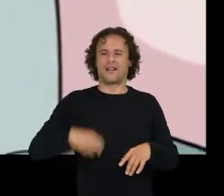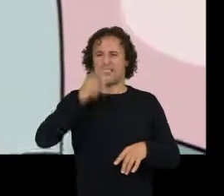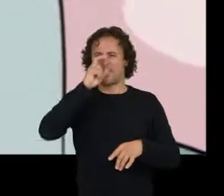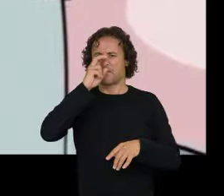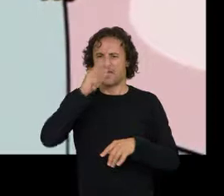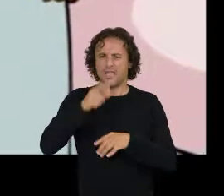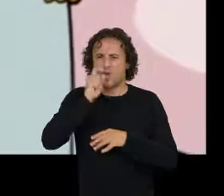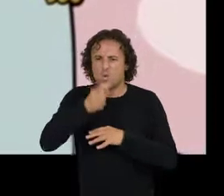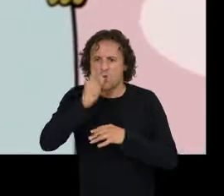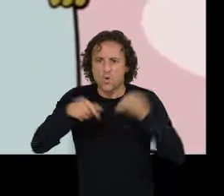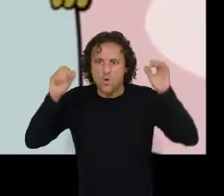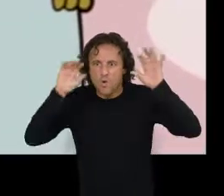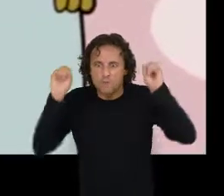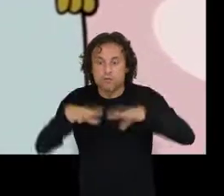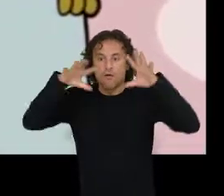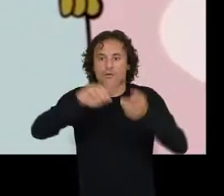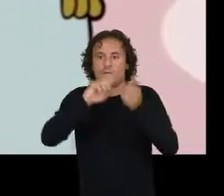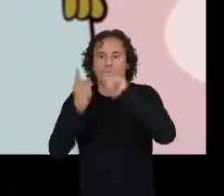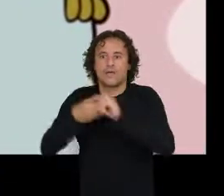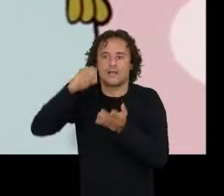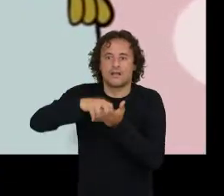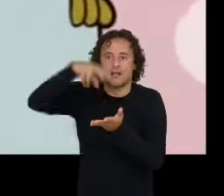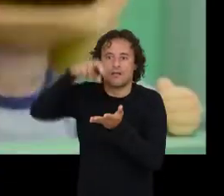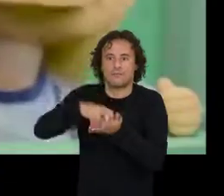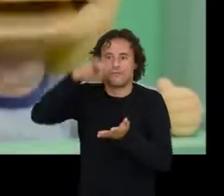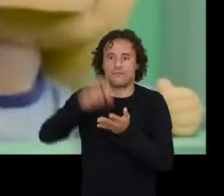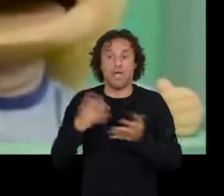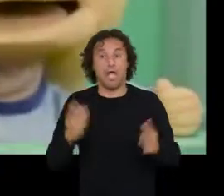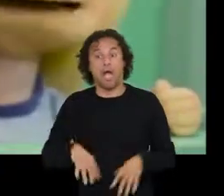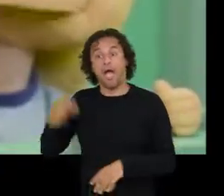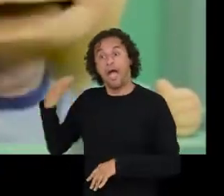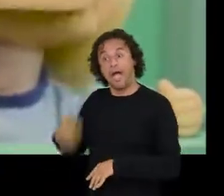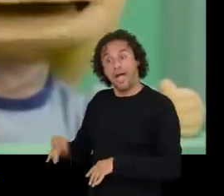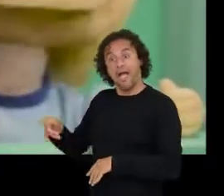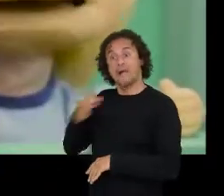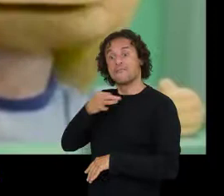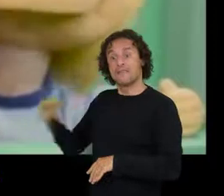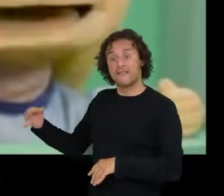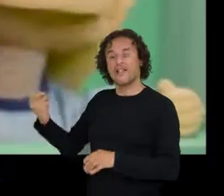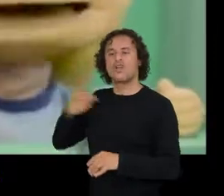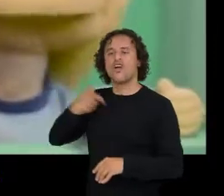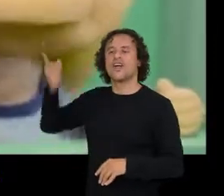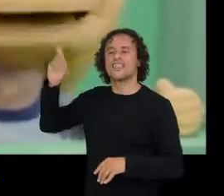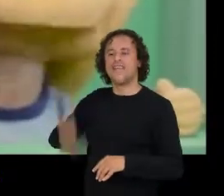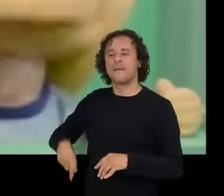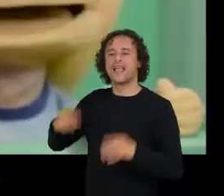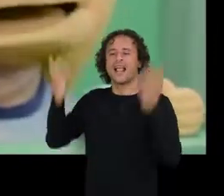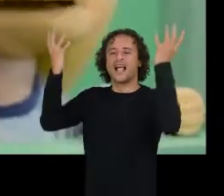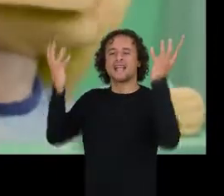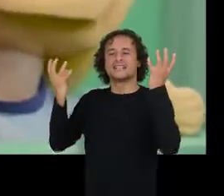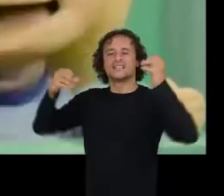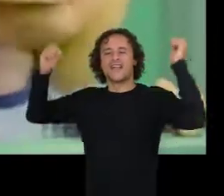bruxa converteu-no en sapo. É genial, Sonia. Eu tamén vou imaginar un castelo